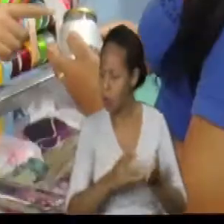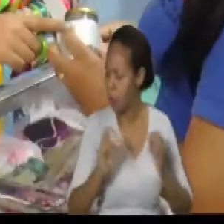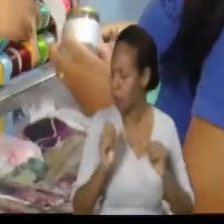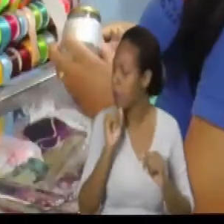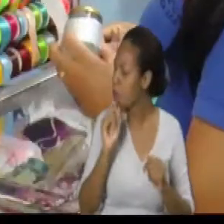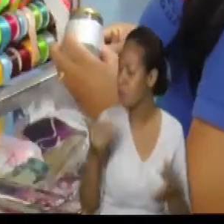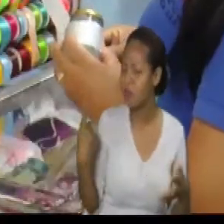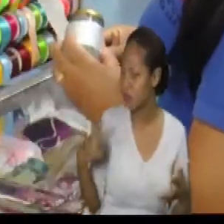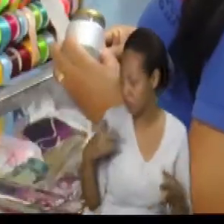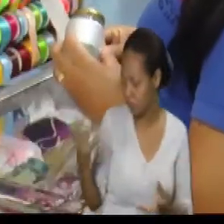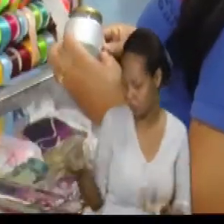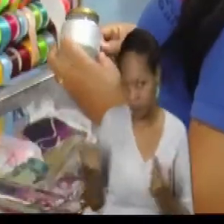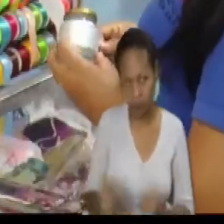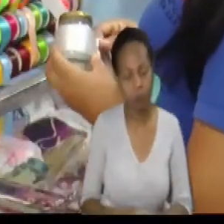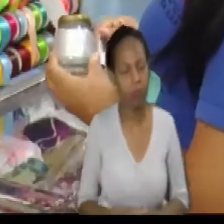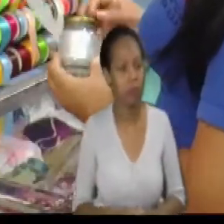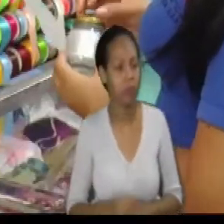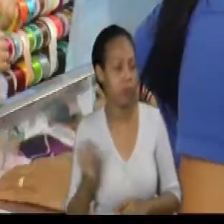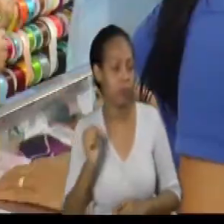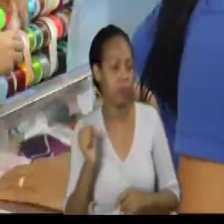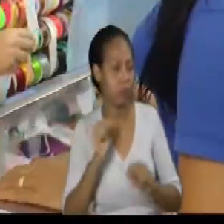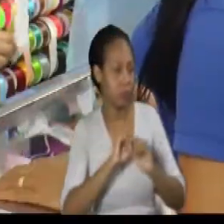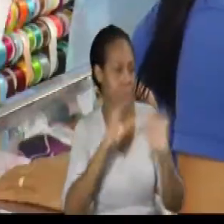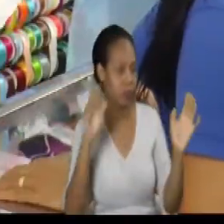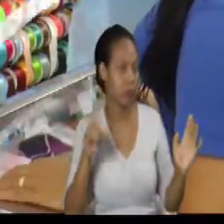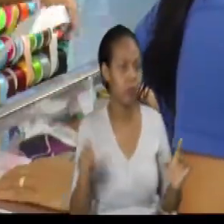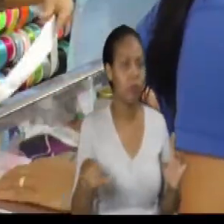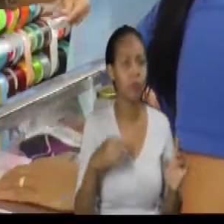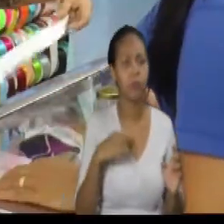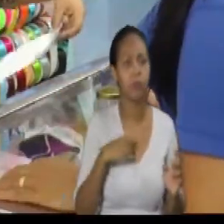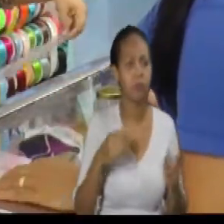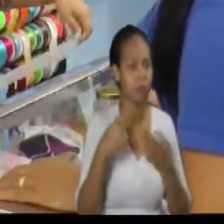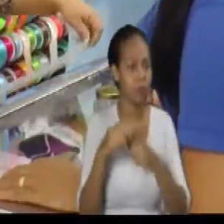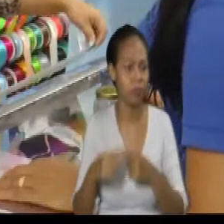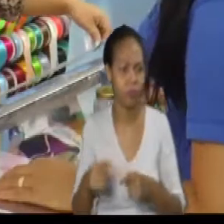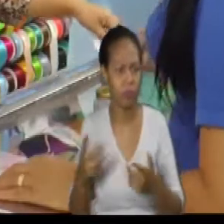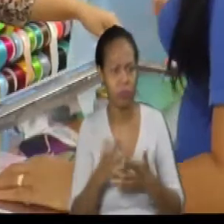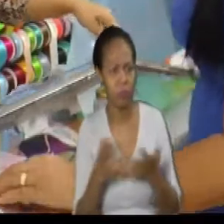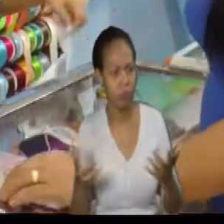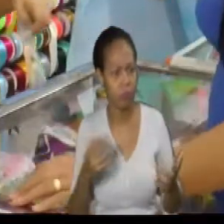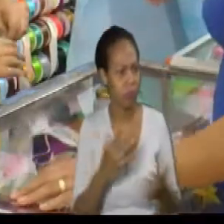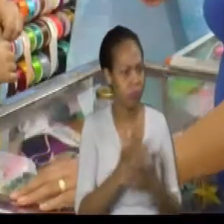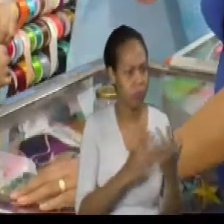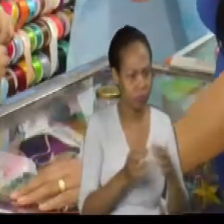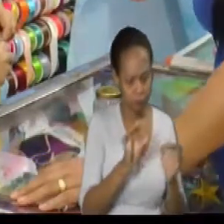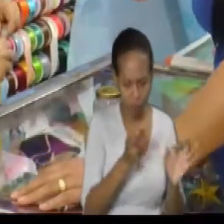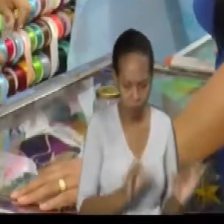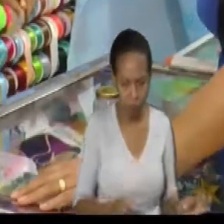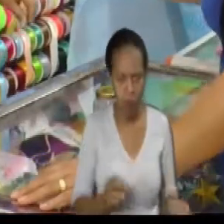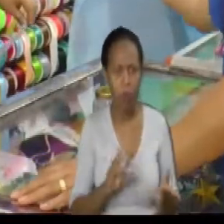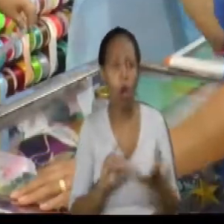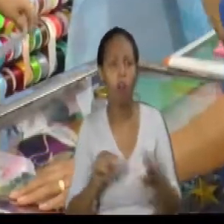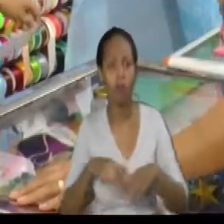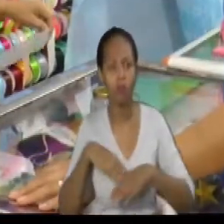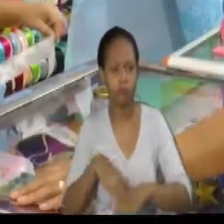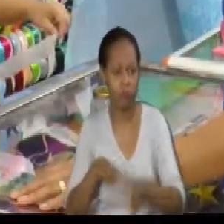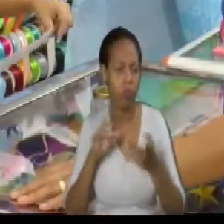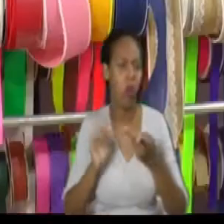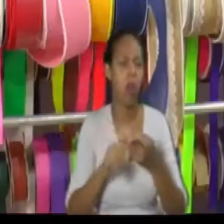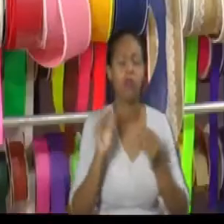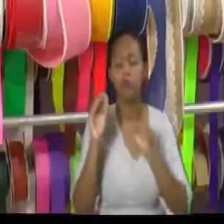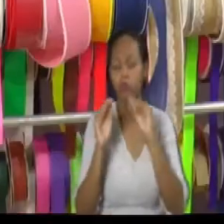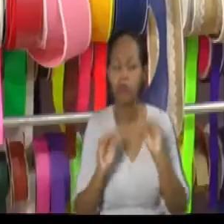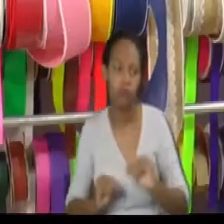encontrar. Sí, claro, Jennifer, aquí ustedes pueden encontrar todos los artículos para manualidades, confección, decoración. Como ustedes pueden ver,